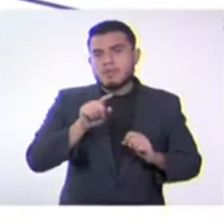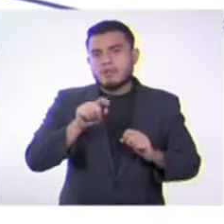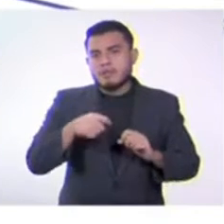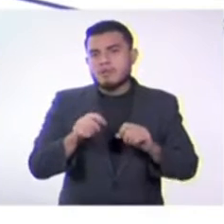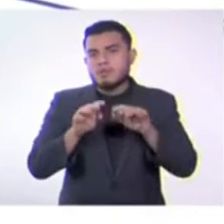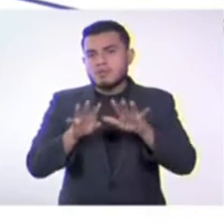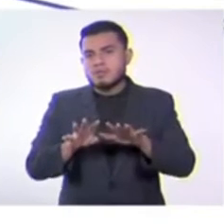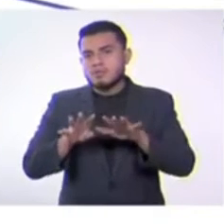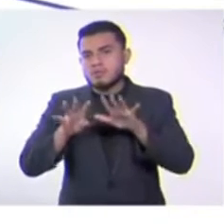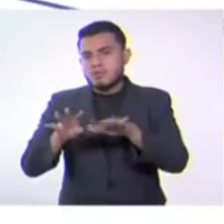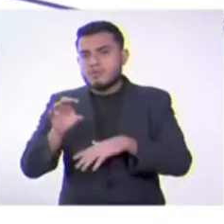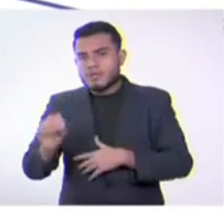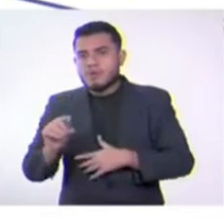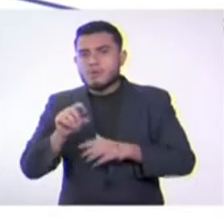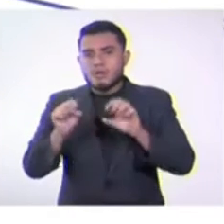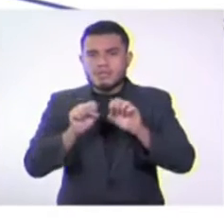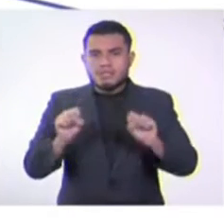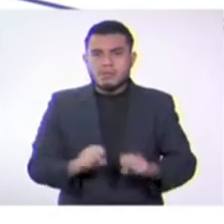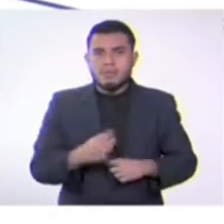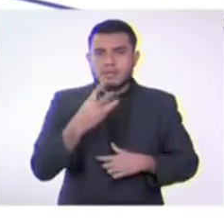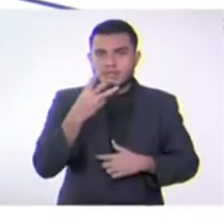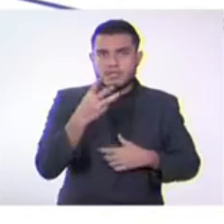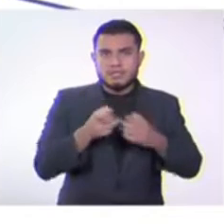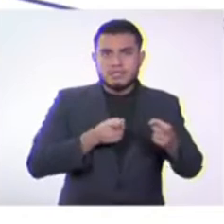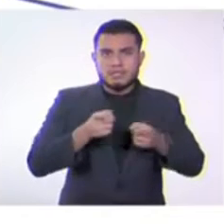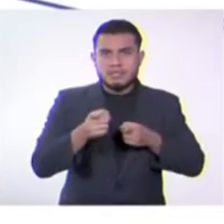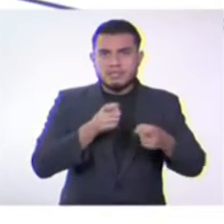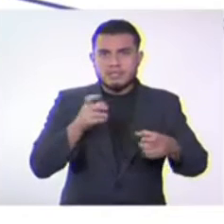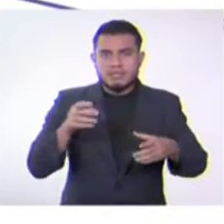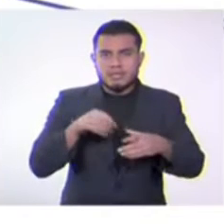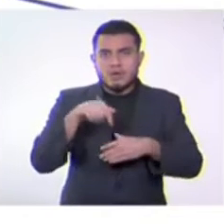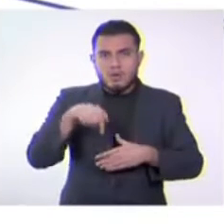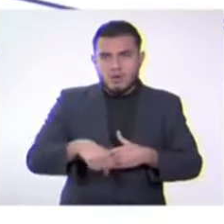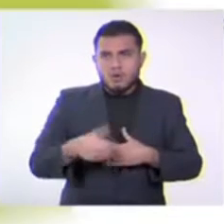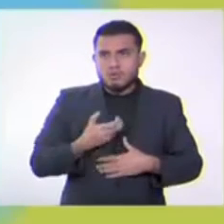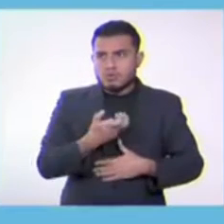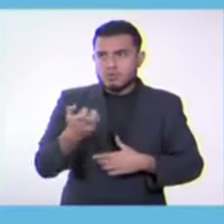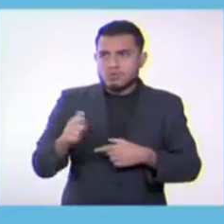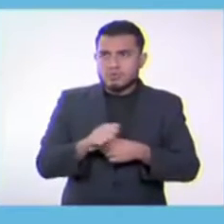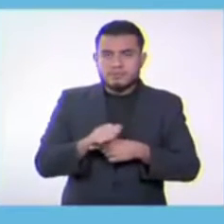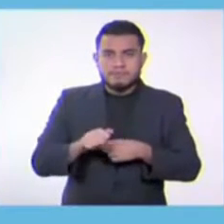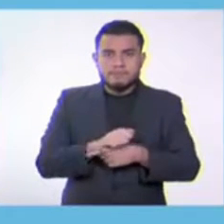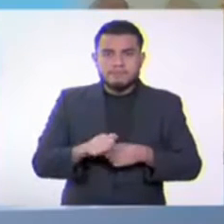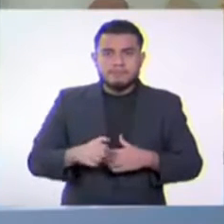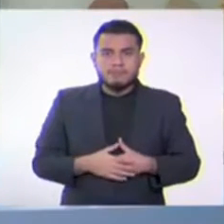1990 como el sistema de 3 dominios que estudiaremos ahora.